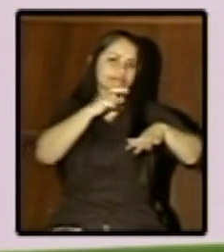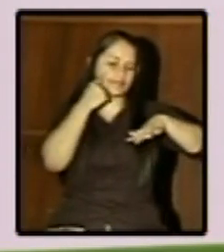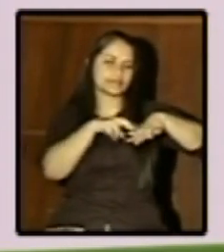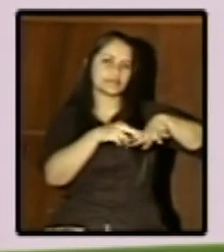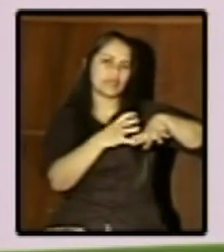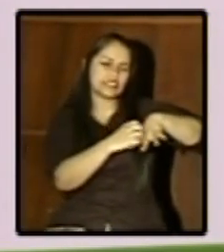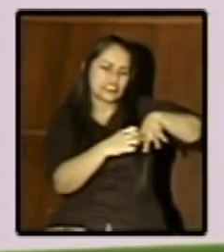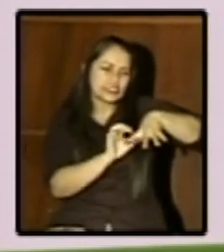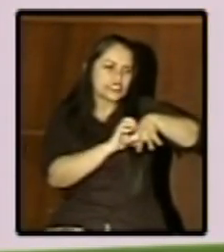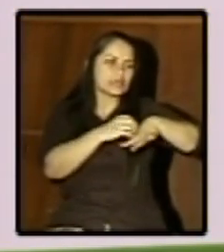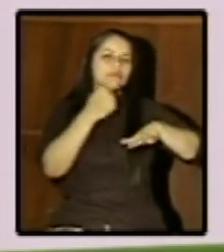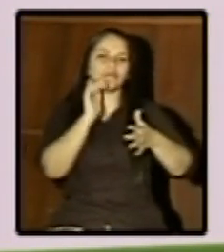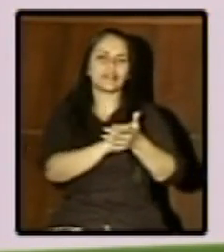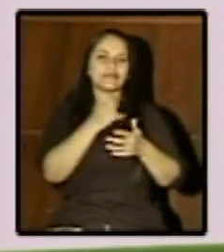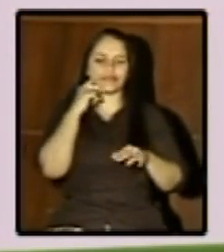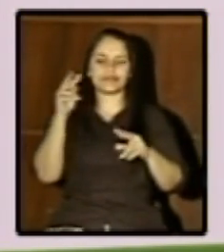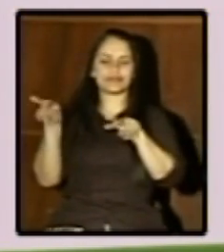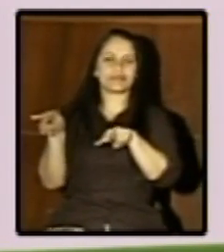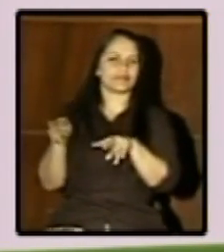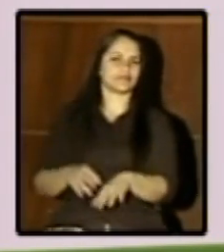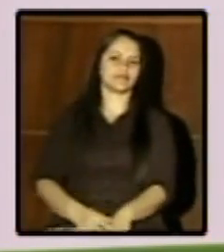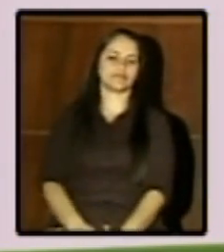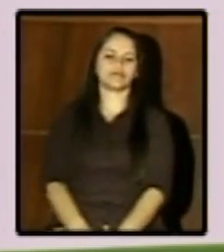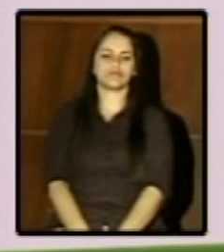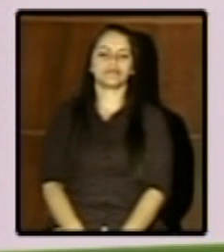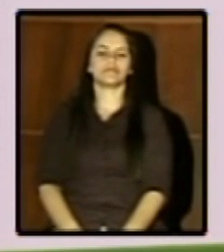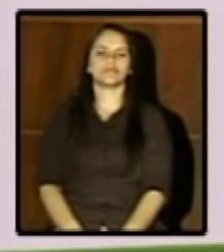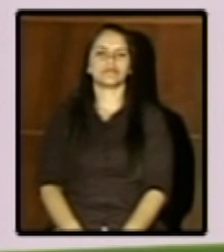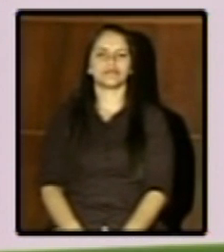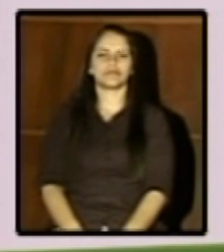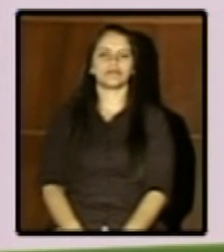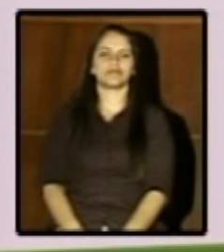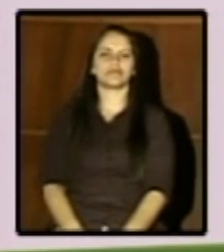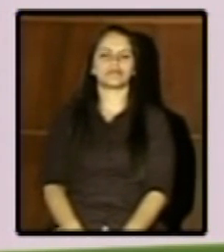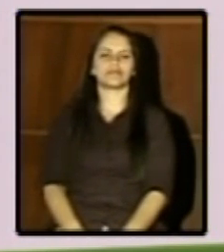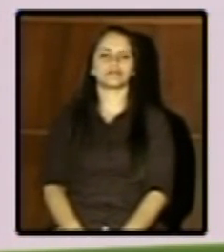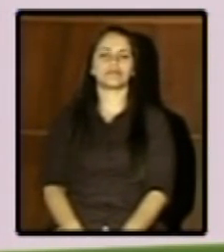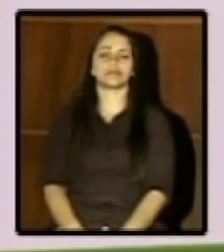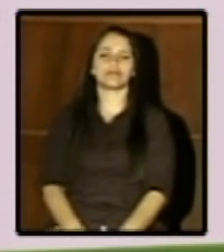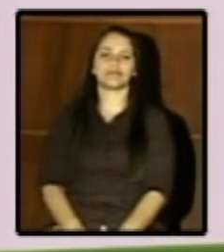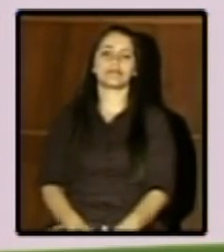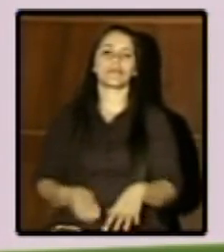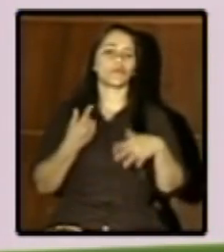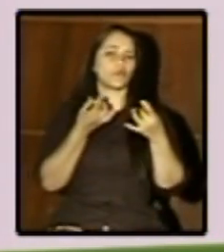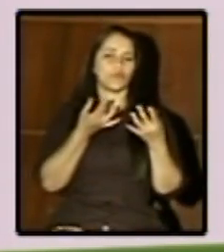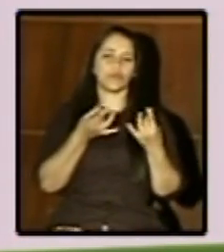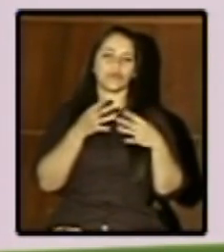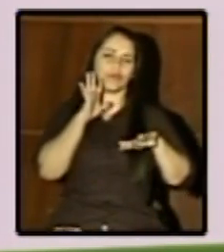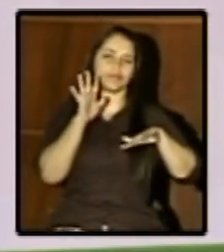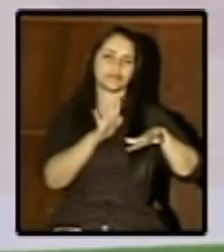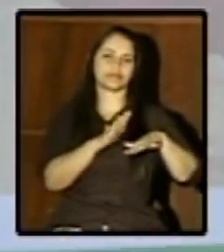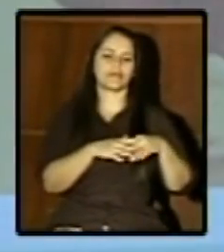paciente menciona o que tomó mucho licor o que comió mucha carne y ¡pum!, se dio el episodio de podagra y de cristalización de